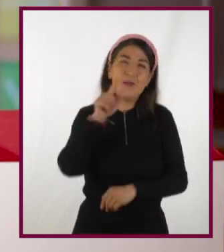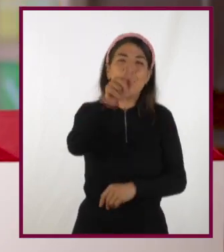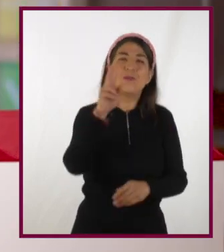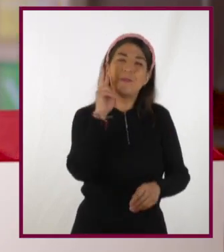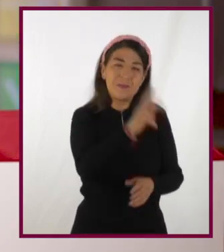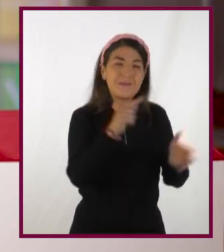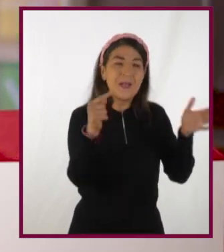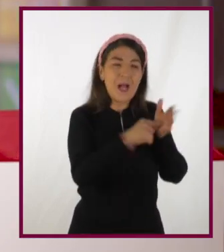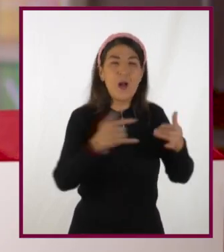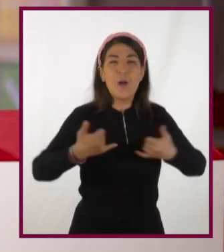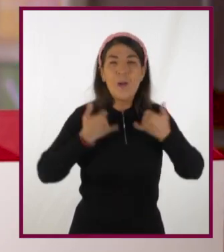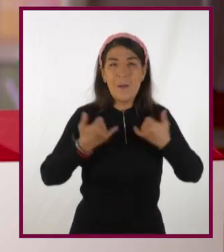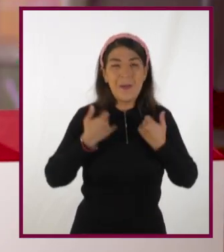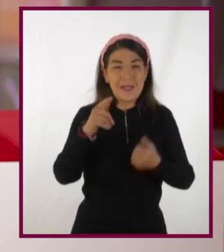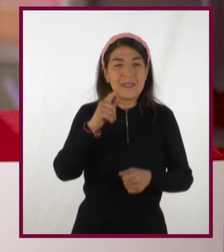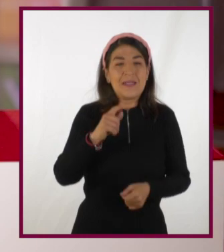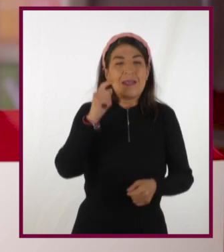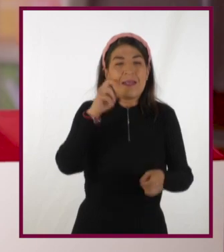en